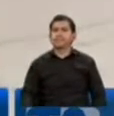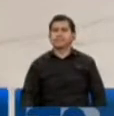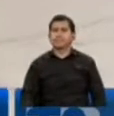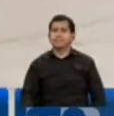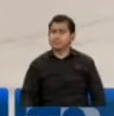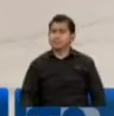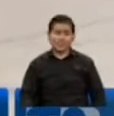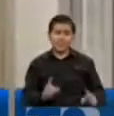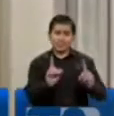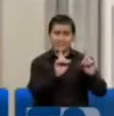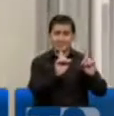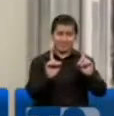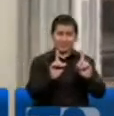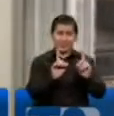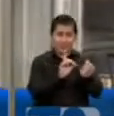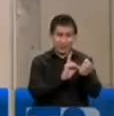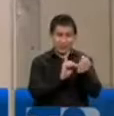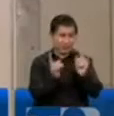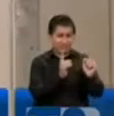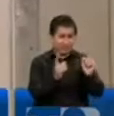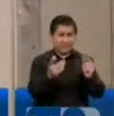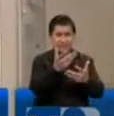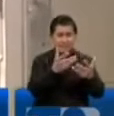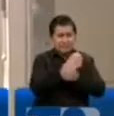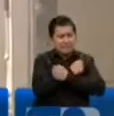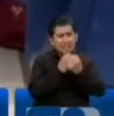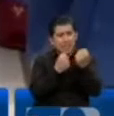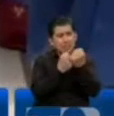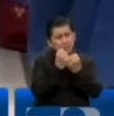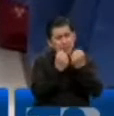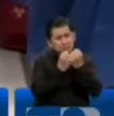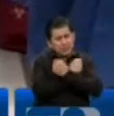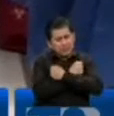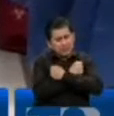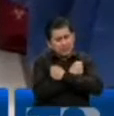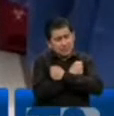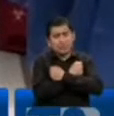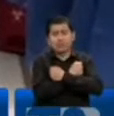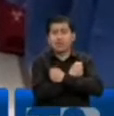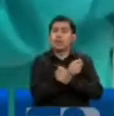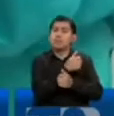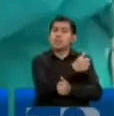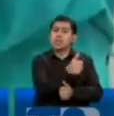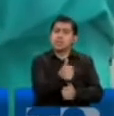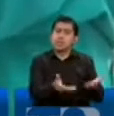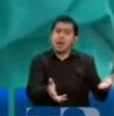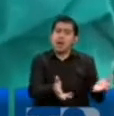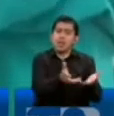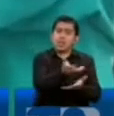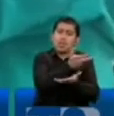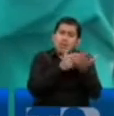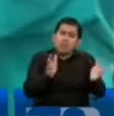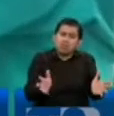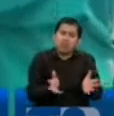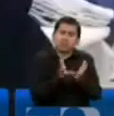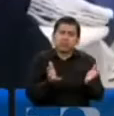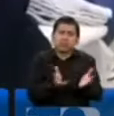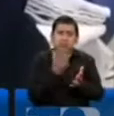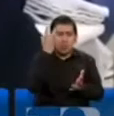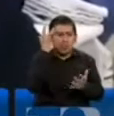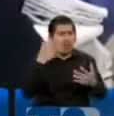apoyo que se brindan mutuamente los médicos, enfermeros y auxiliares durante esta emergencia ha sido fundamental para que los guerreros de Bata